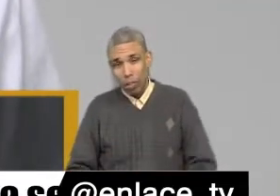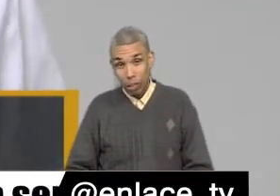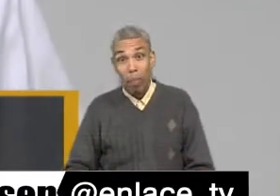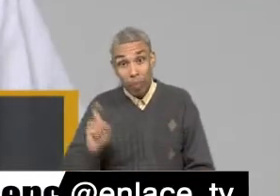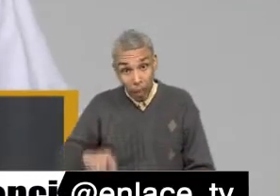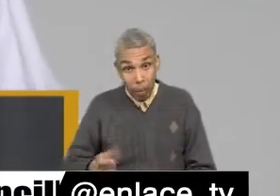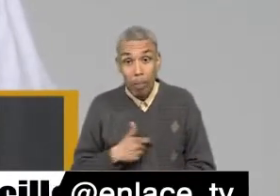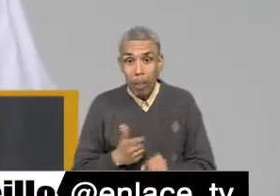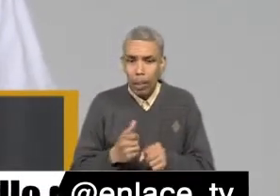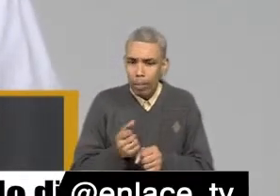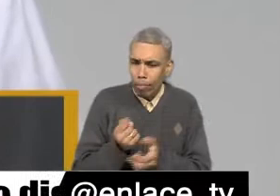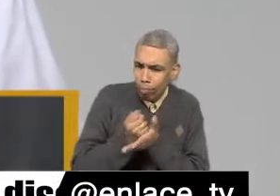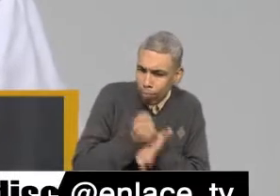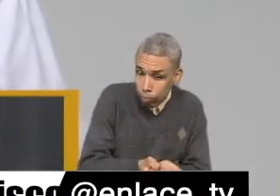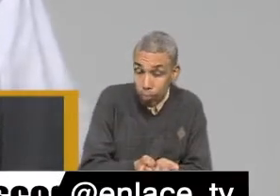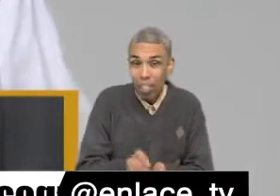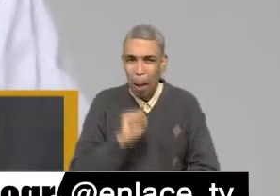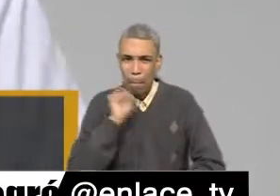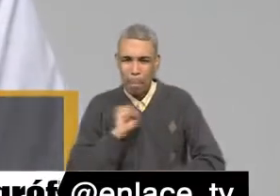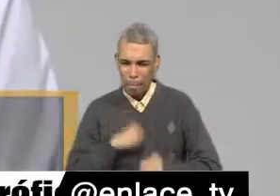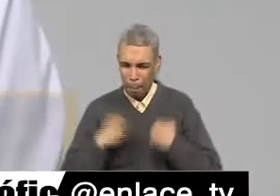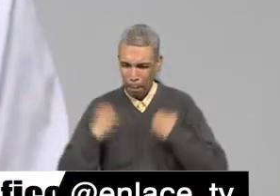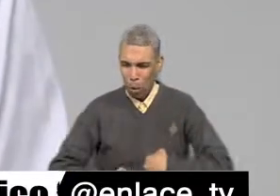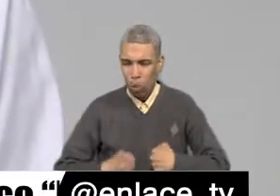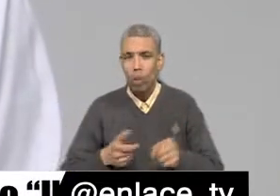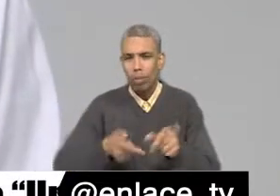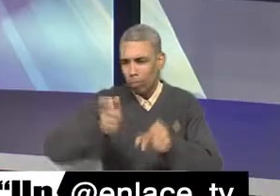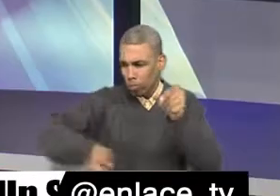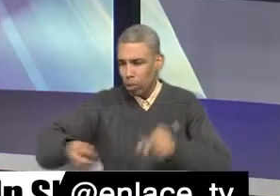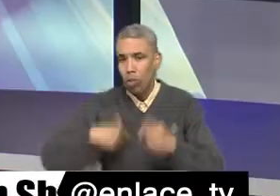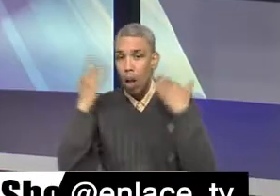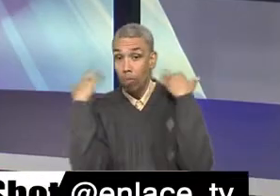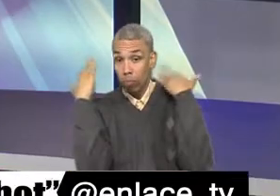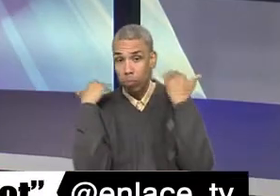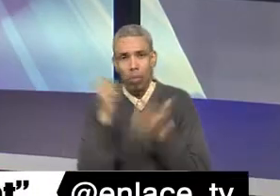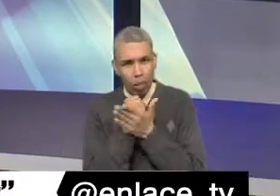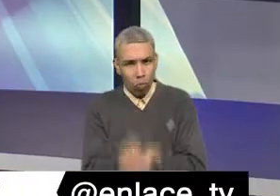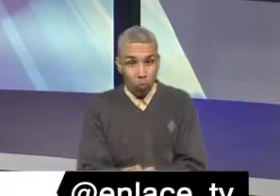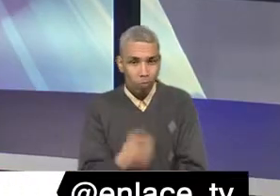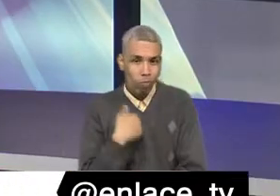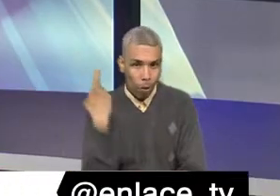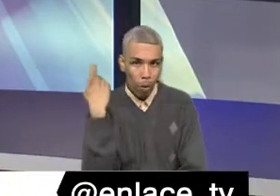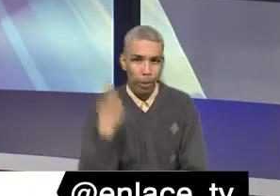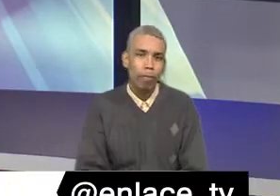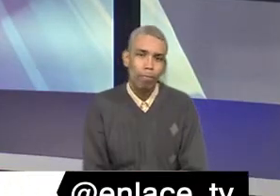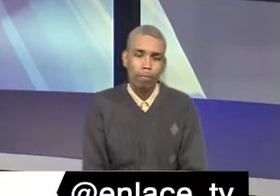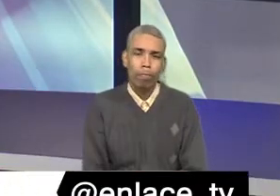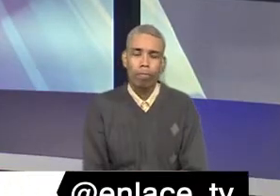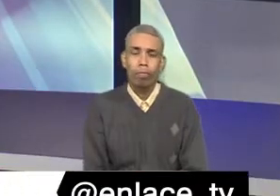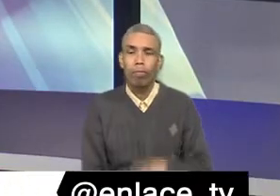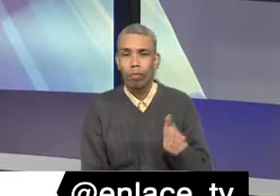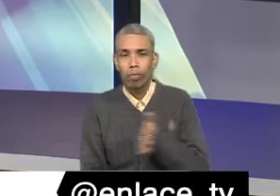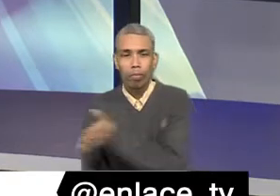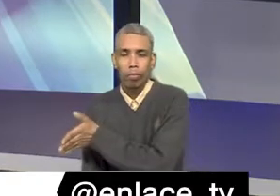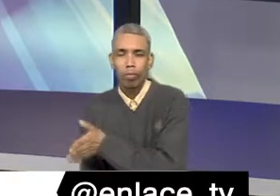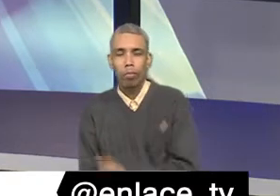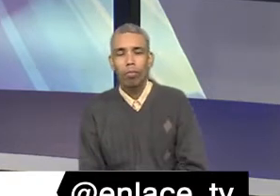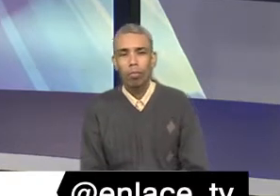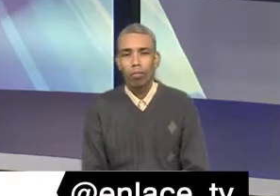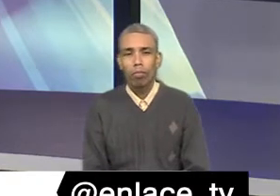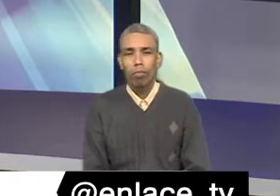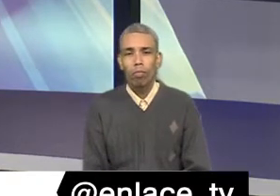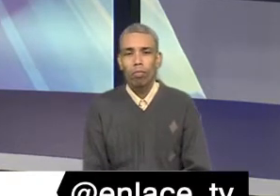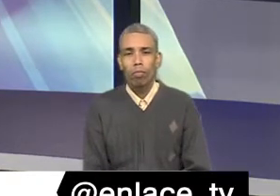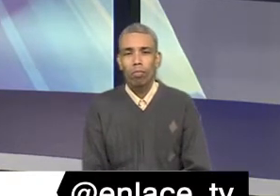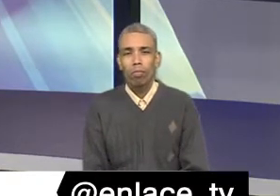alimentaria y podamos fortalecer a todos estos campesinos. En otras noticias, en alerta se encuentran las autoridades